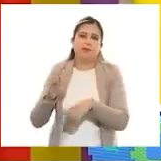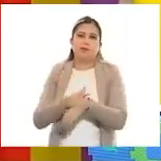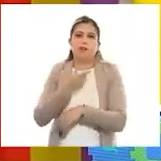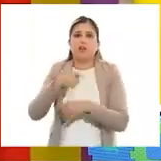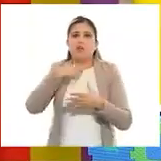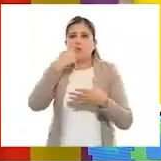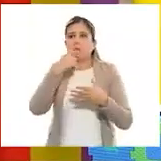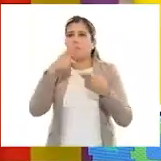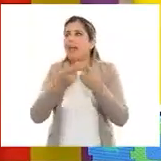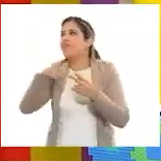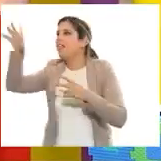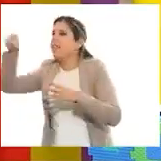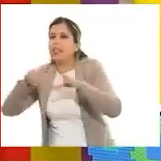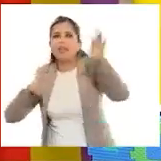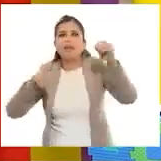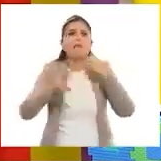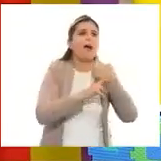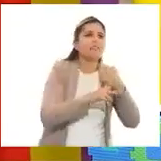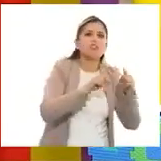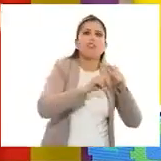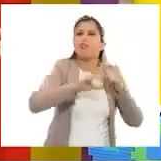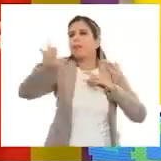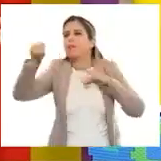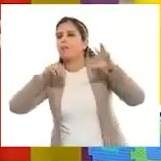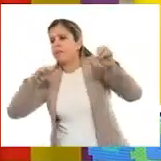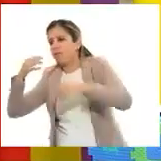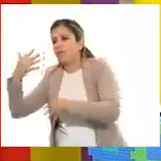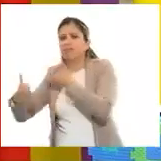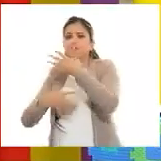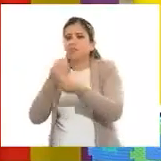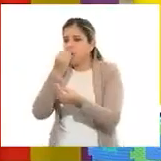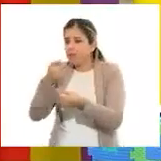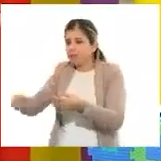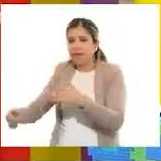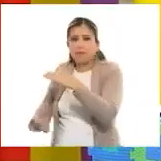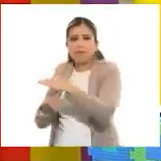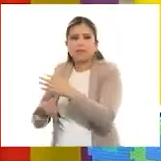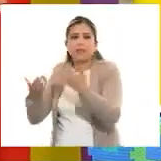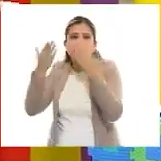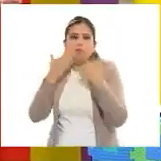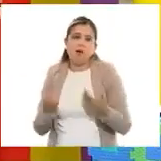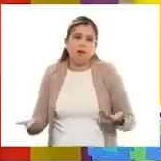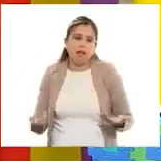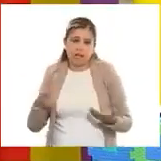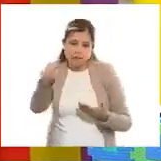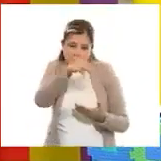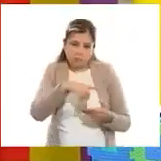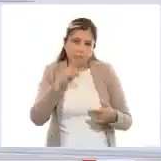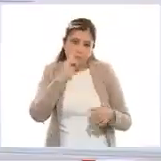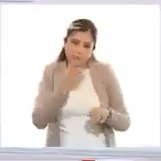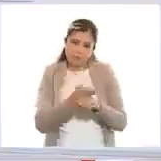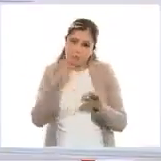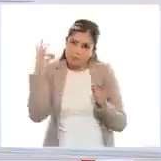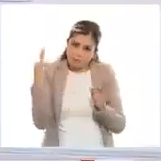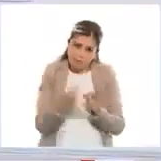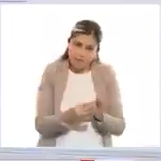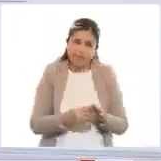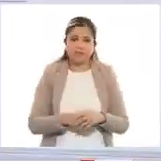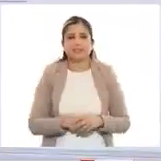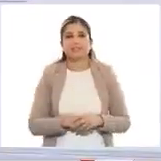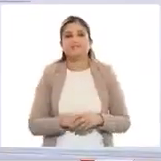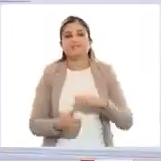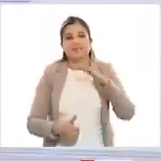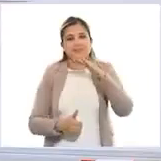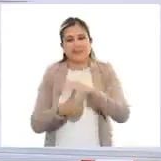va a estar buscando su plato y dónde está mi vaso. Se va a hacer un desorden cuando teníamos una responsabilidad que hay que cumplir. Uh-huh. Muy bien, ¿qué pusiste, Ale? Tener la mesa